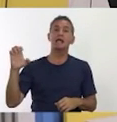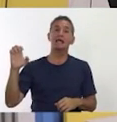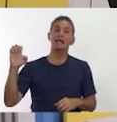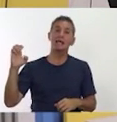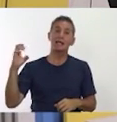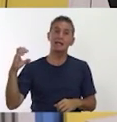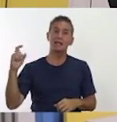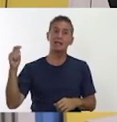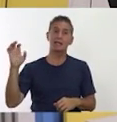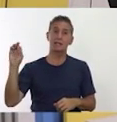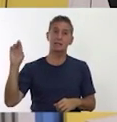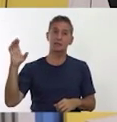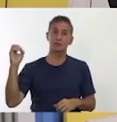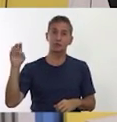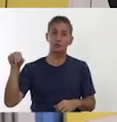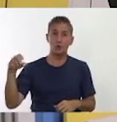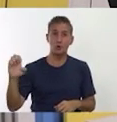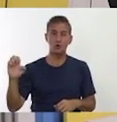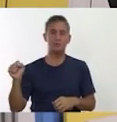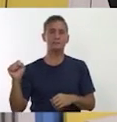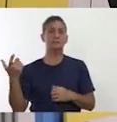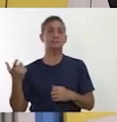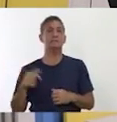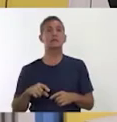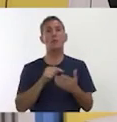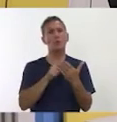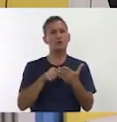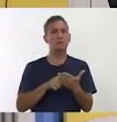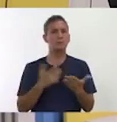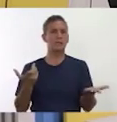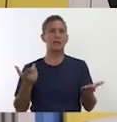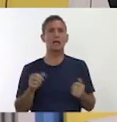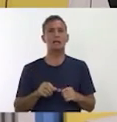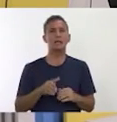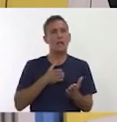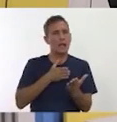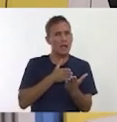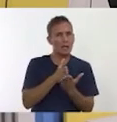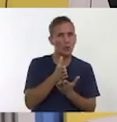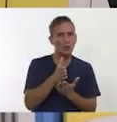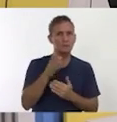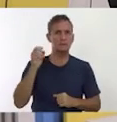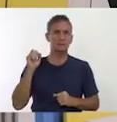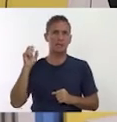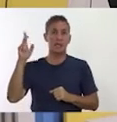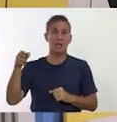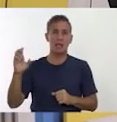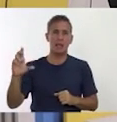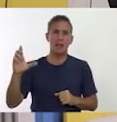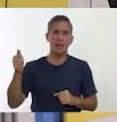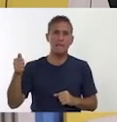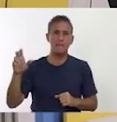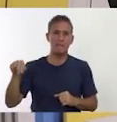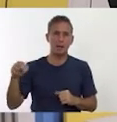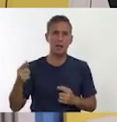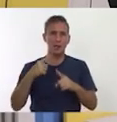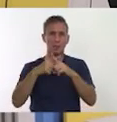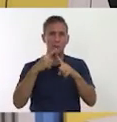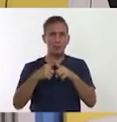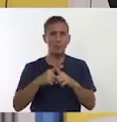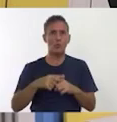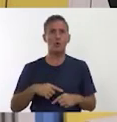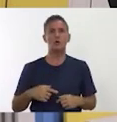radiación incidente? Se calcula multiplicando la constante de Planck por la